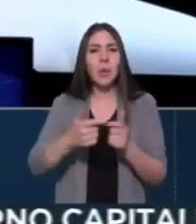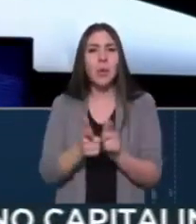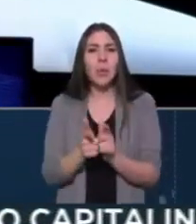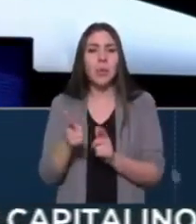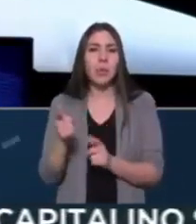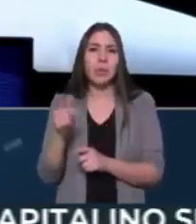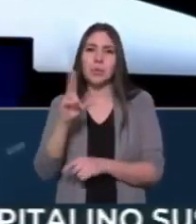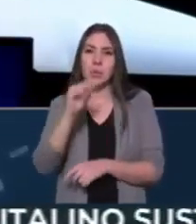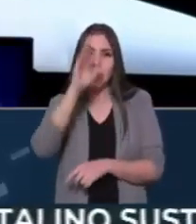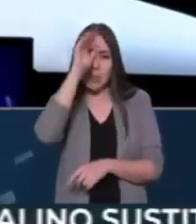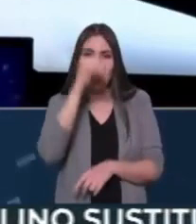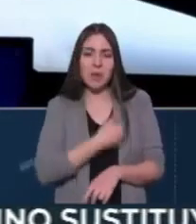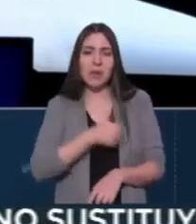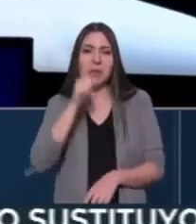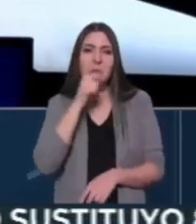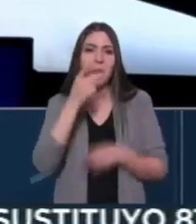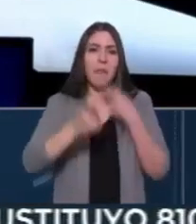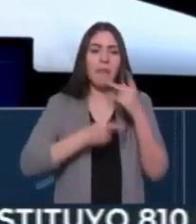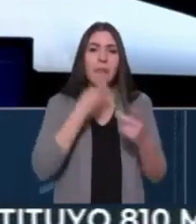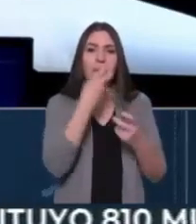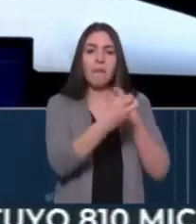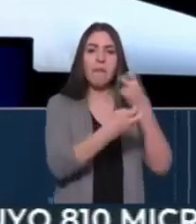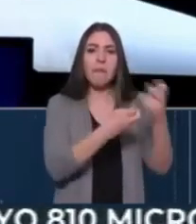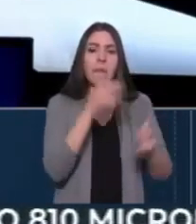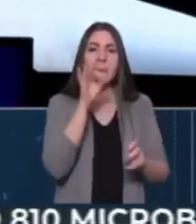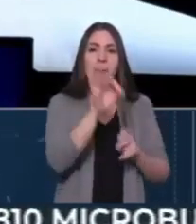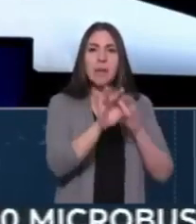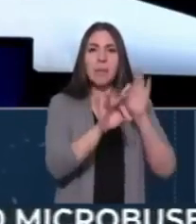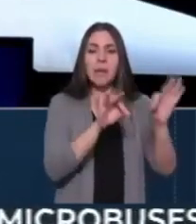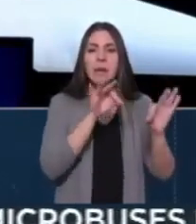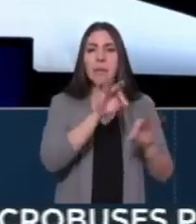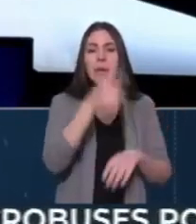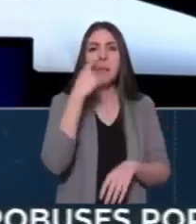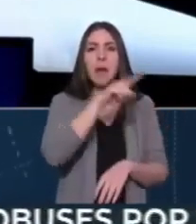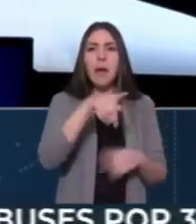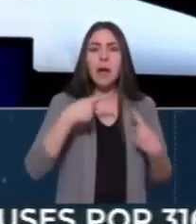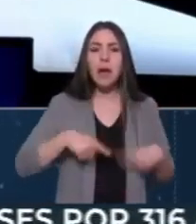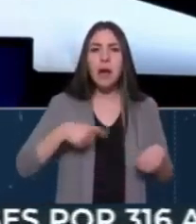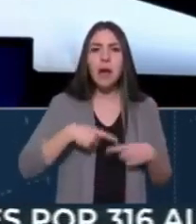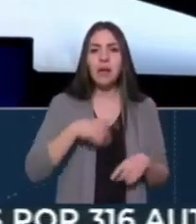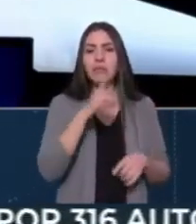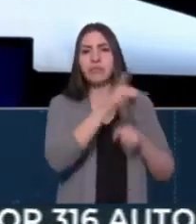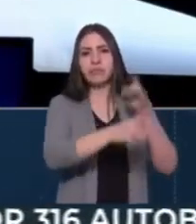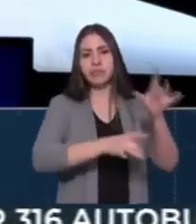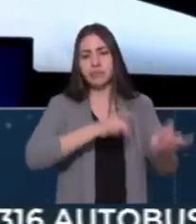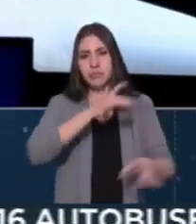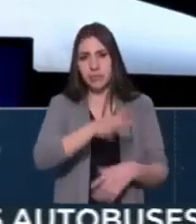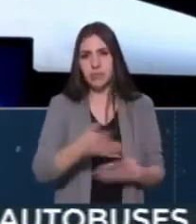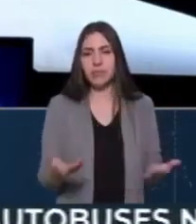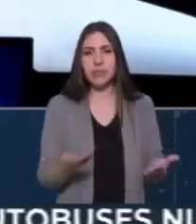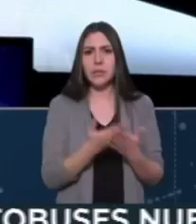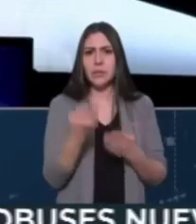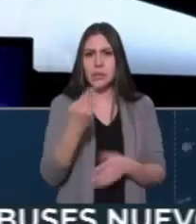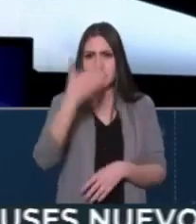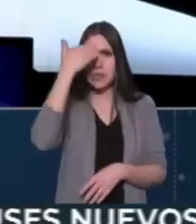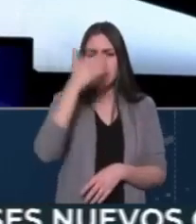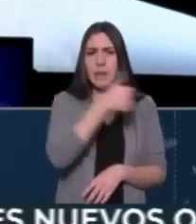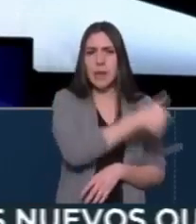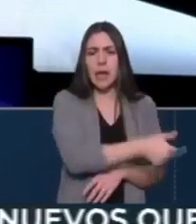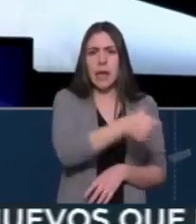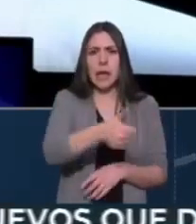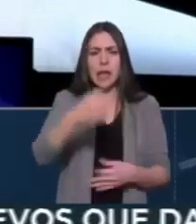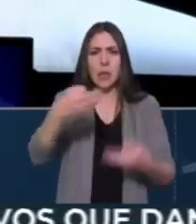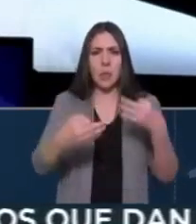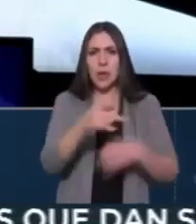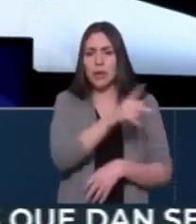lo verdaderamente importante. Y lo verdaderamente importante es conocer los nombres y los apellidos de estos jueces. Y no estoy generalizando